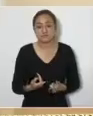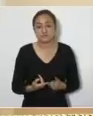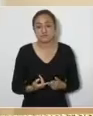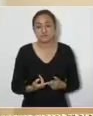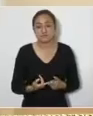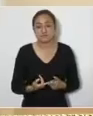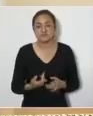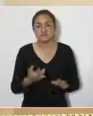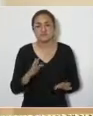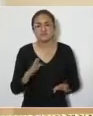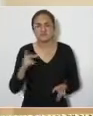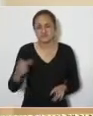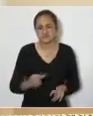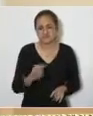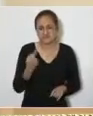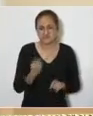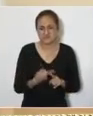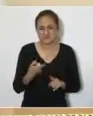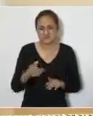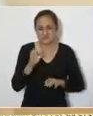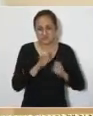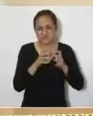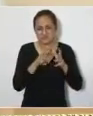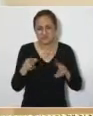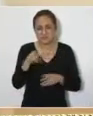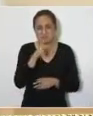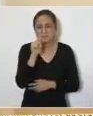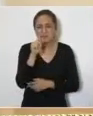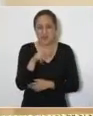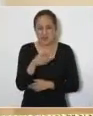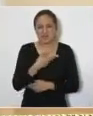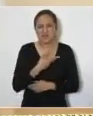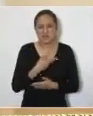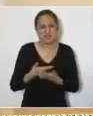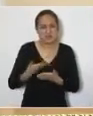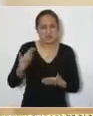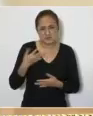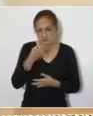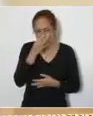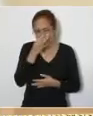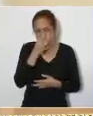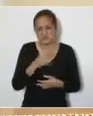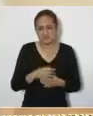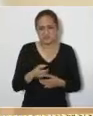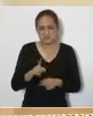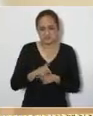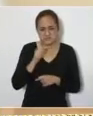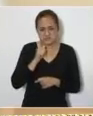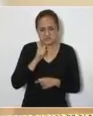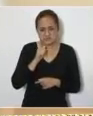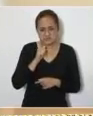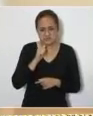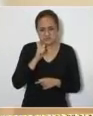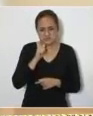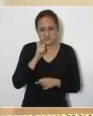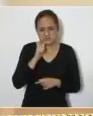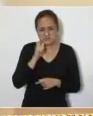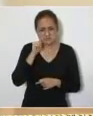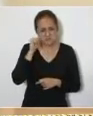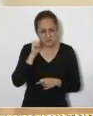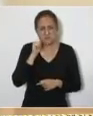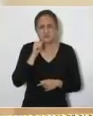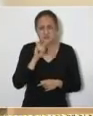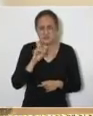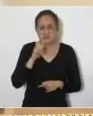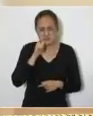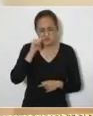no estás preguntando de elemento general del pan verdad el que se llevó a cabo el día de ayer fue líder día